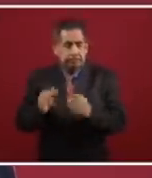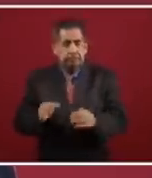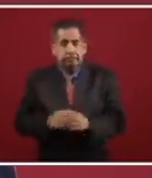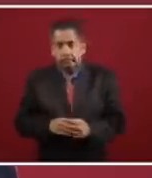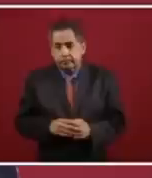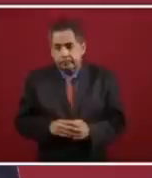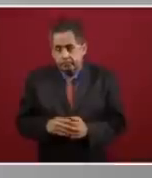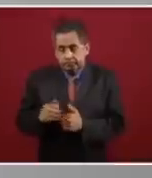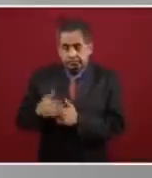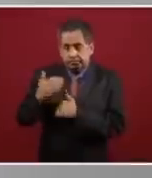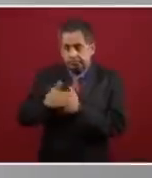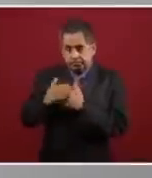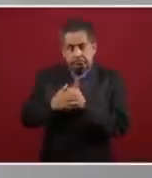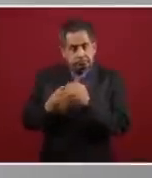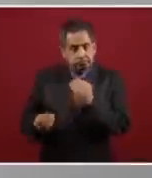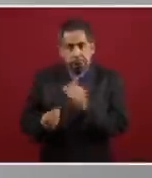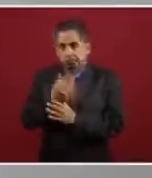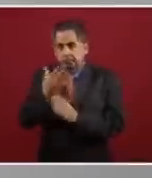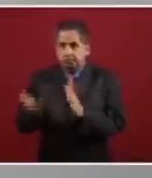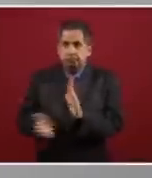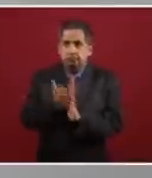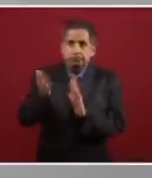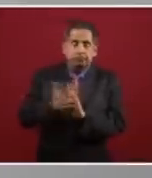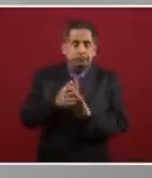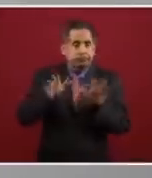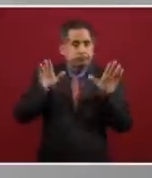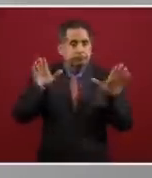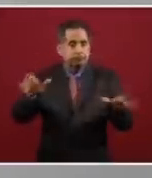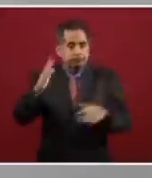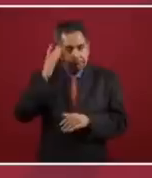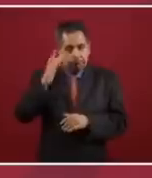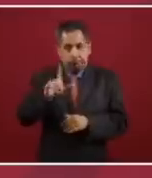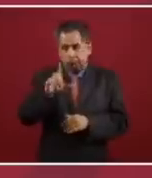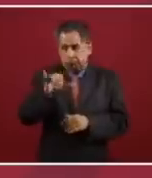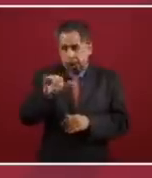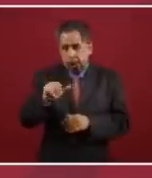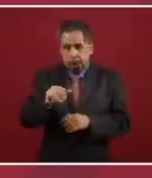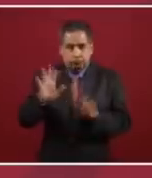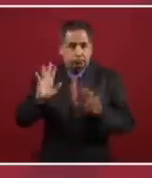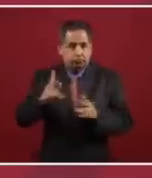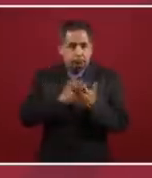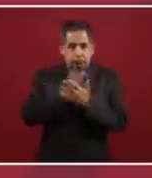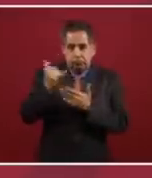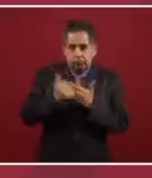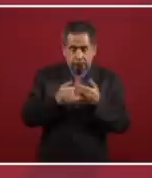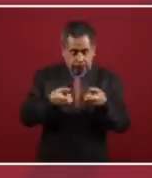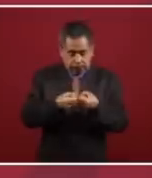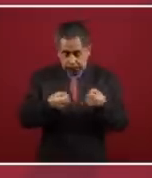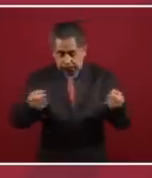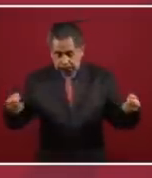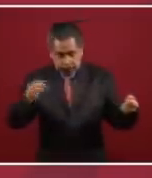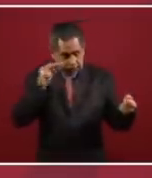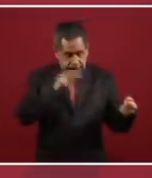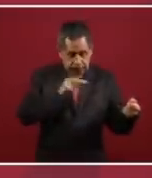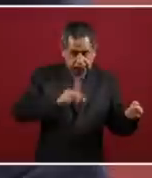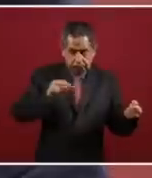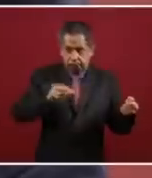vamos a construir este nuevo aeropuerto, tenemos el proyecto, lo